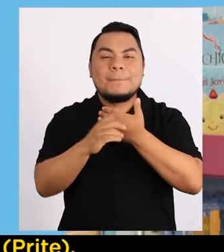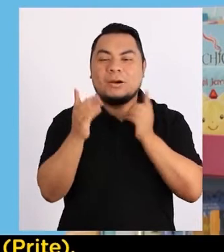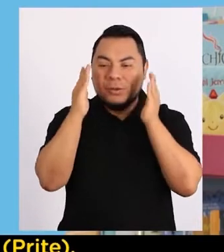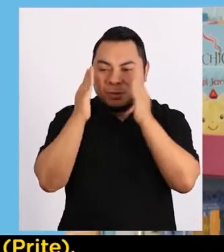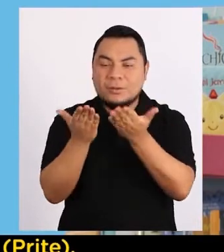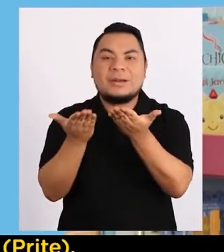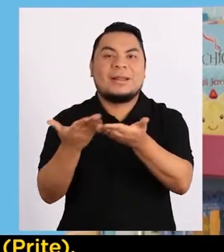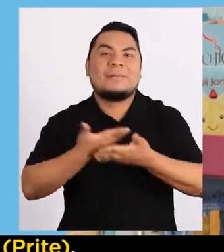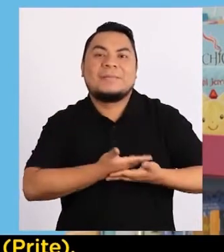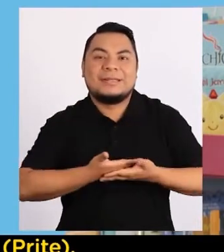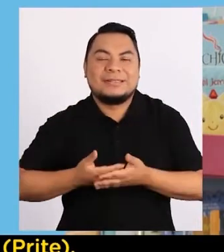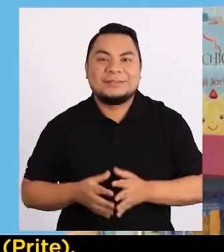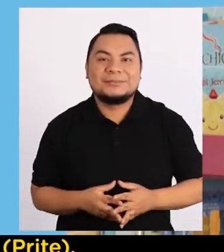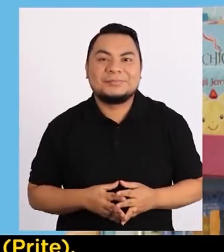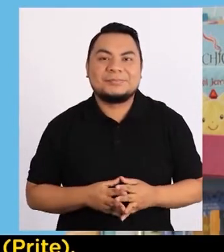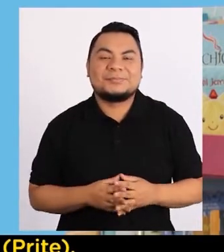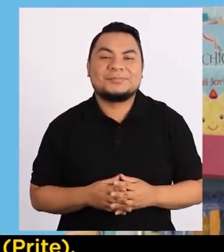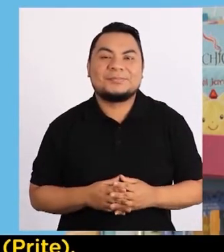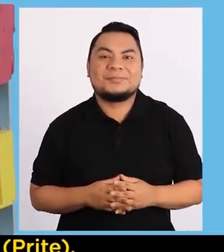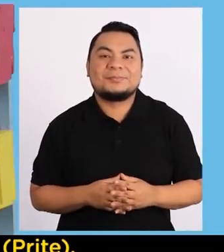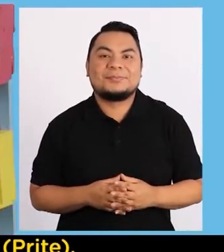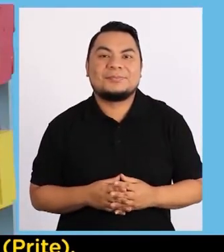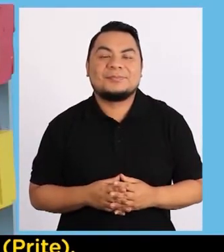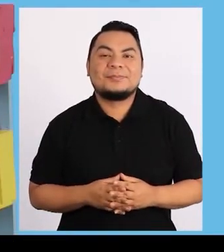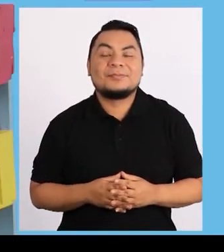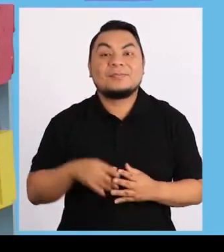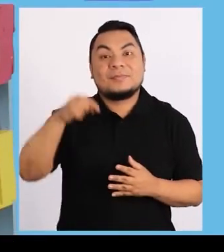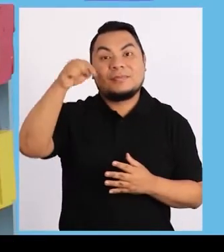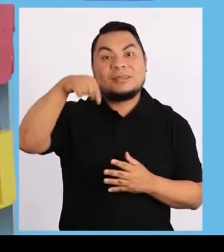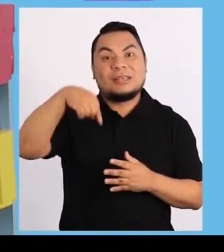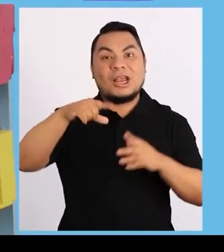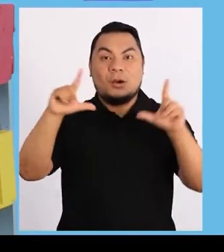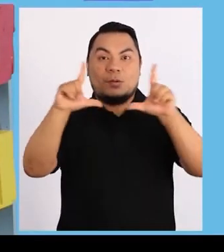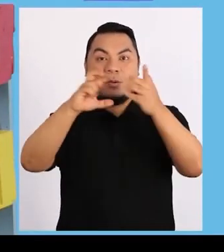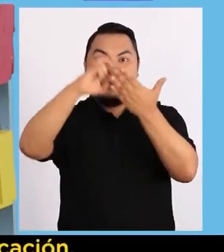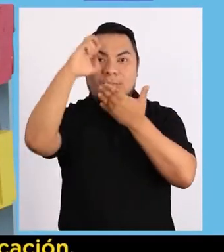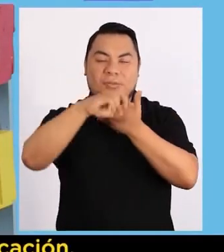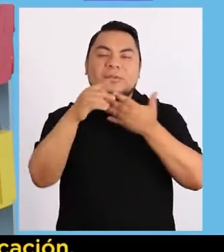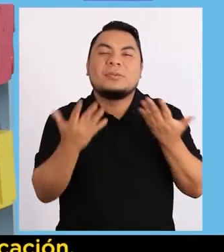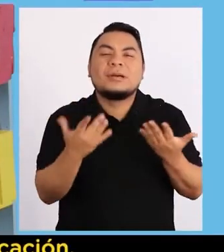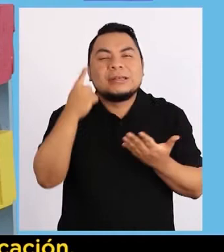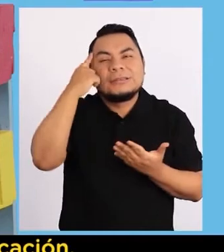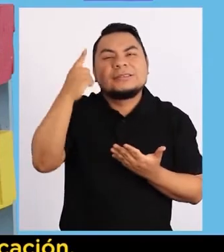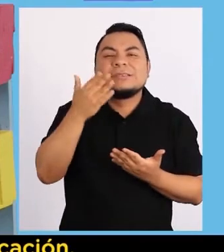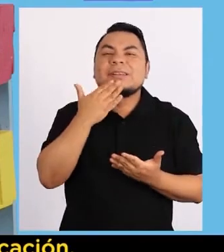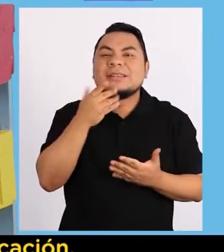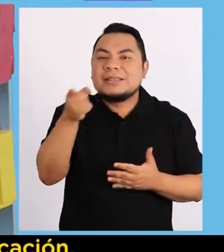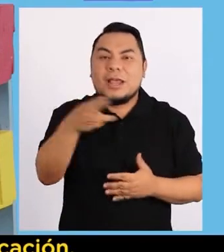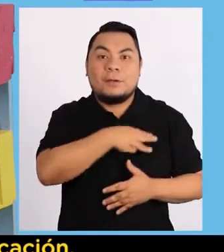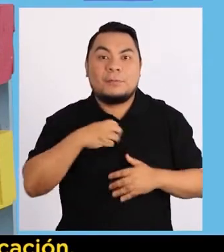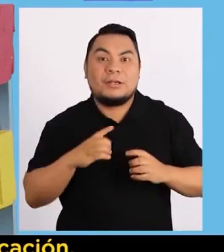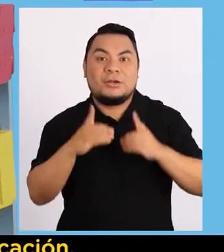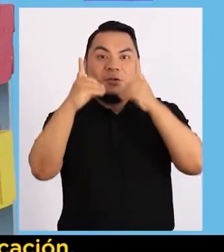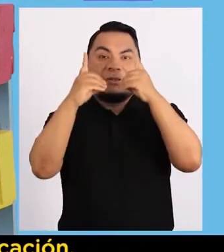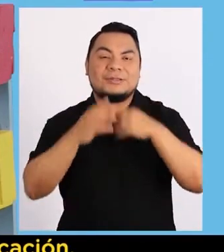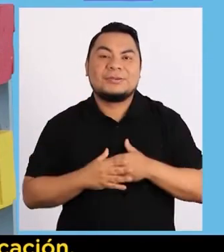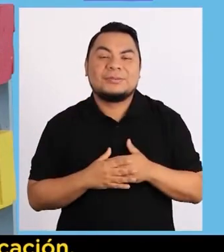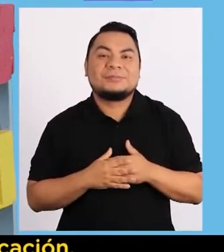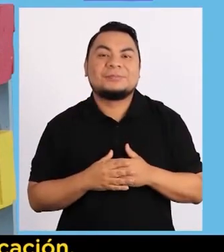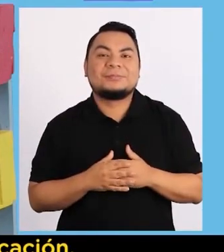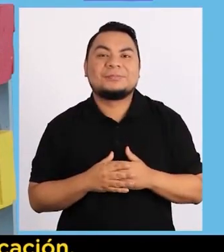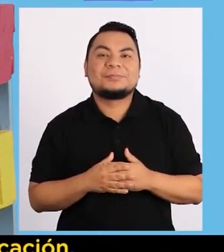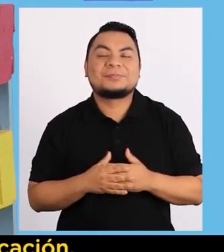de Intervención Temprana, PRITE. Este programa es una iniciativa del Ministerio